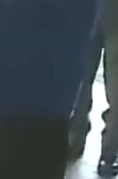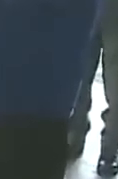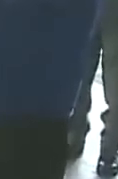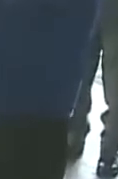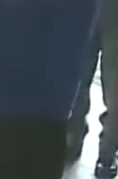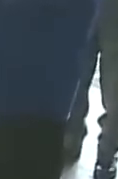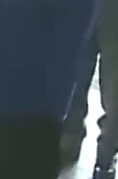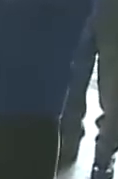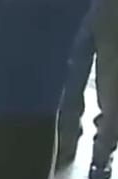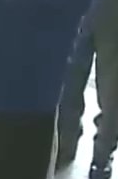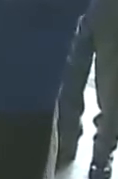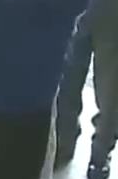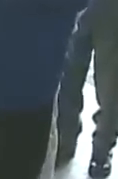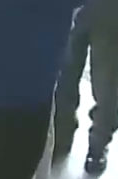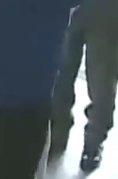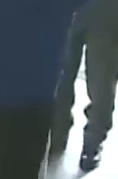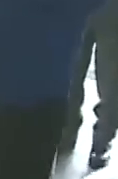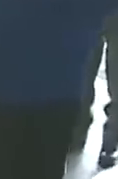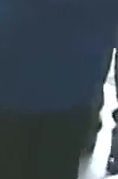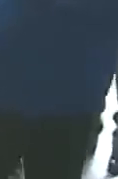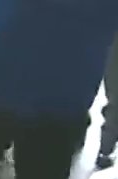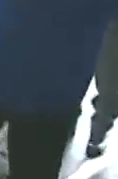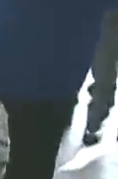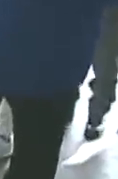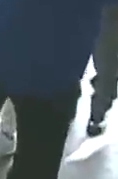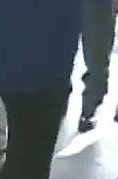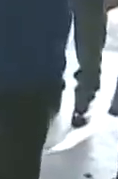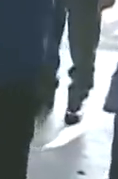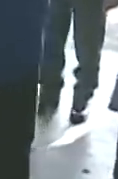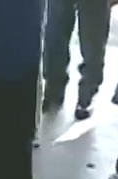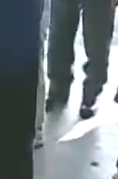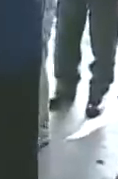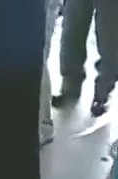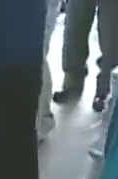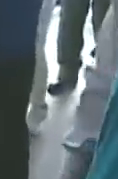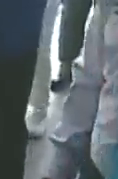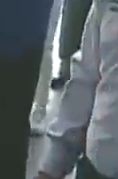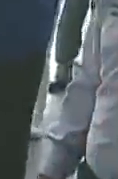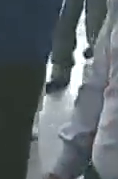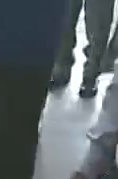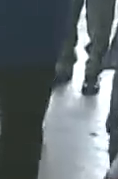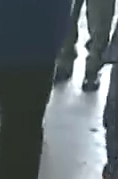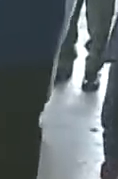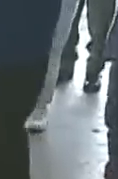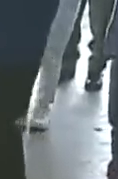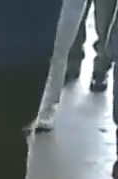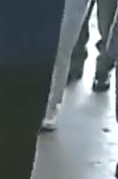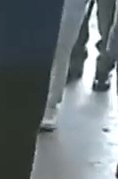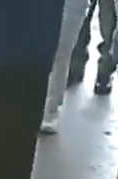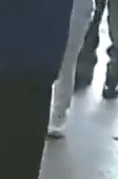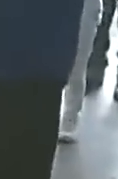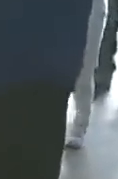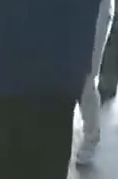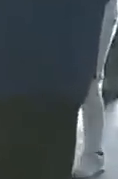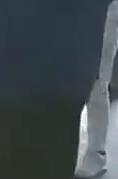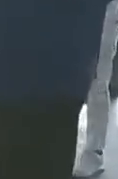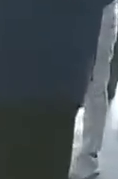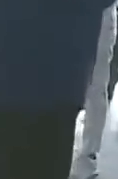los cauchos y todo lo que está en proceso de producción acá en la empresa Goodyear de